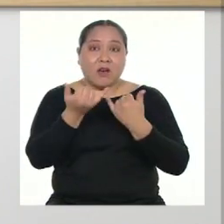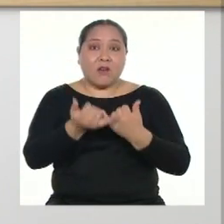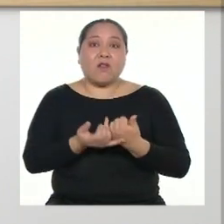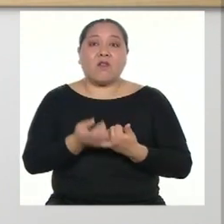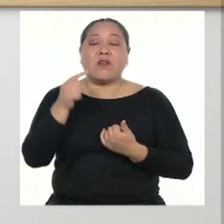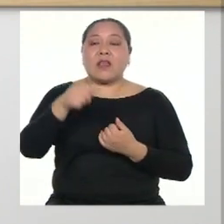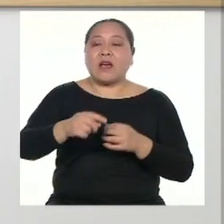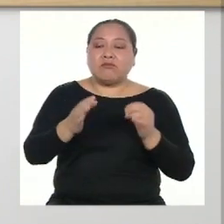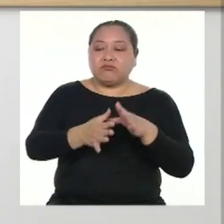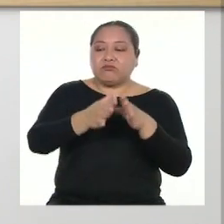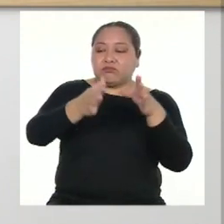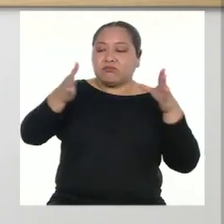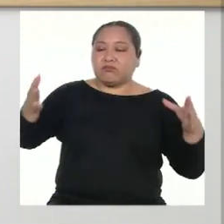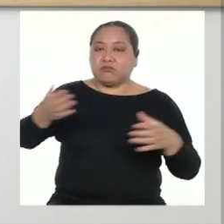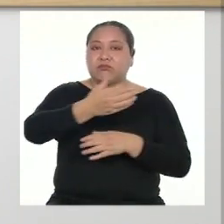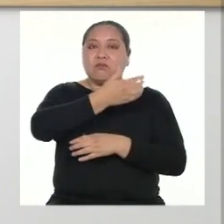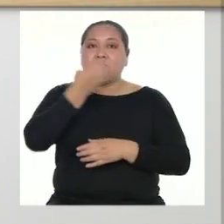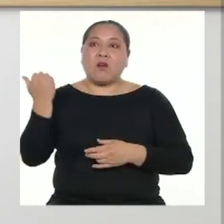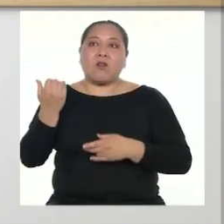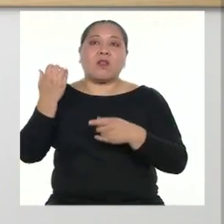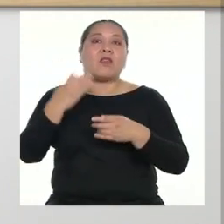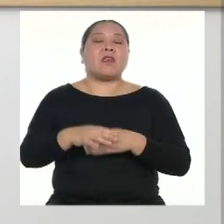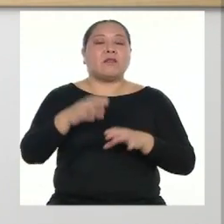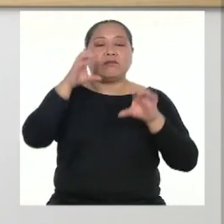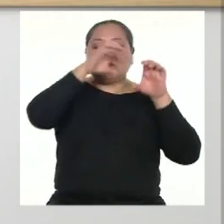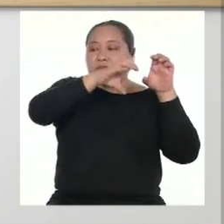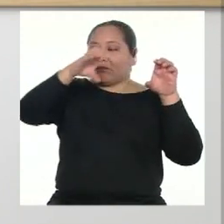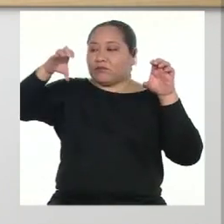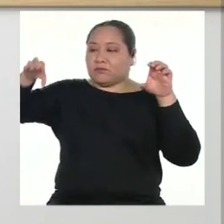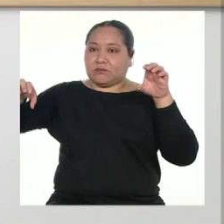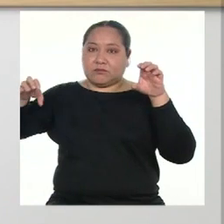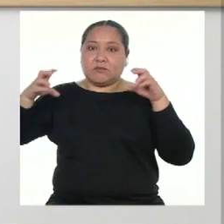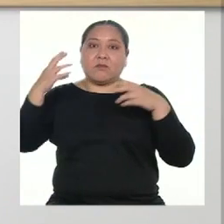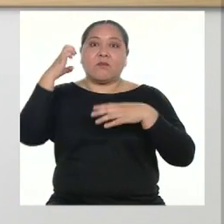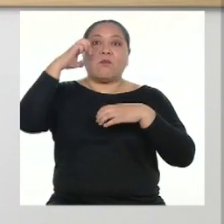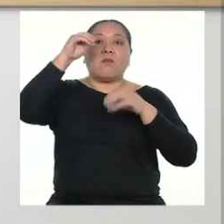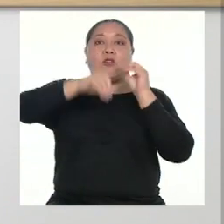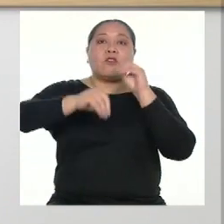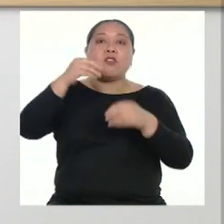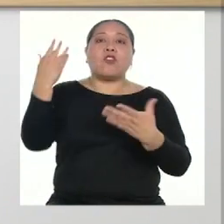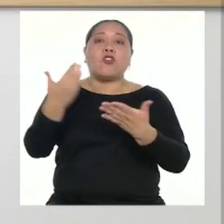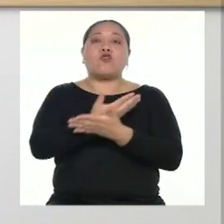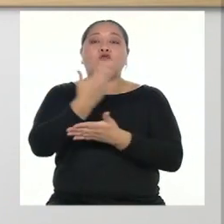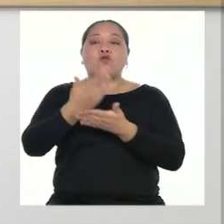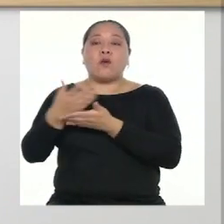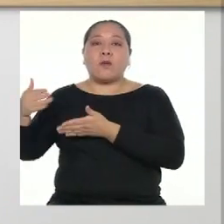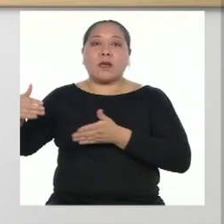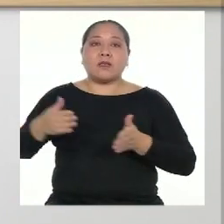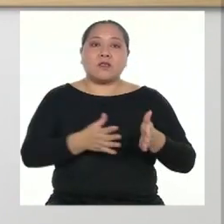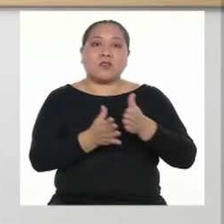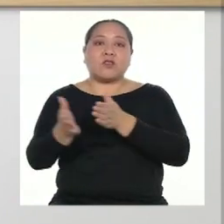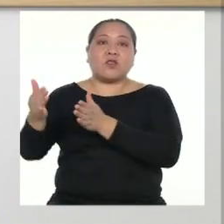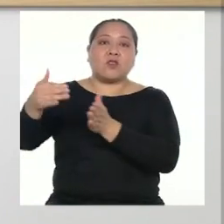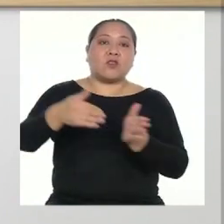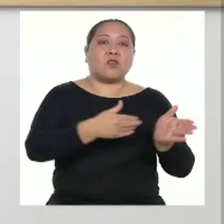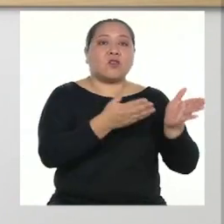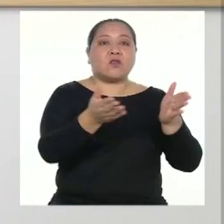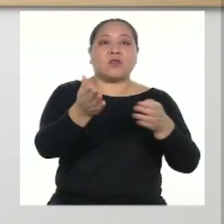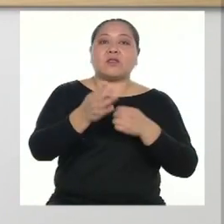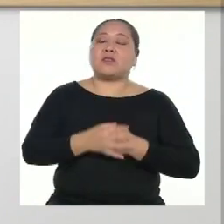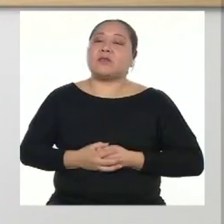Actualmente están ampliando y mejorando las estaciones, creando nuevas rutas que cubran más espacios en la